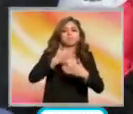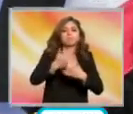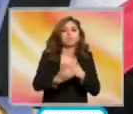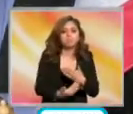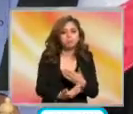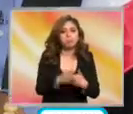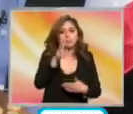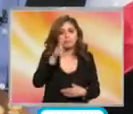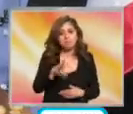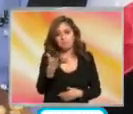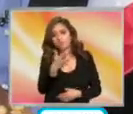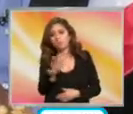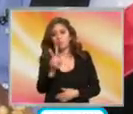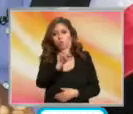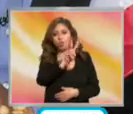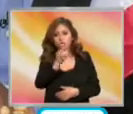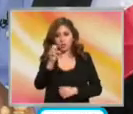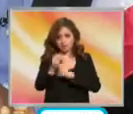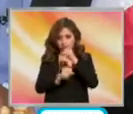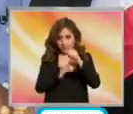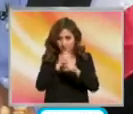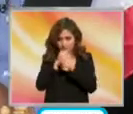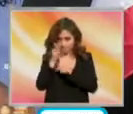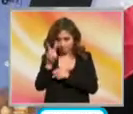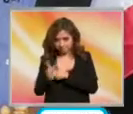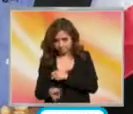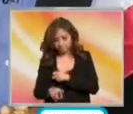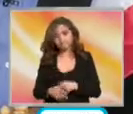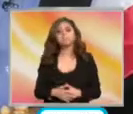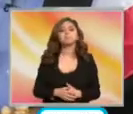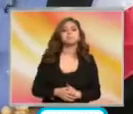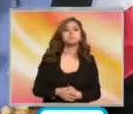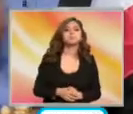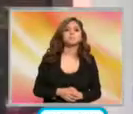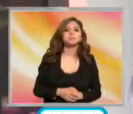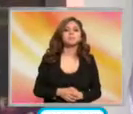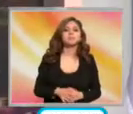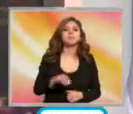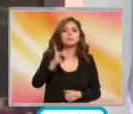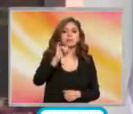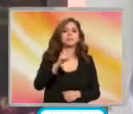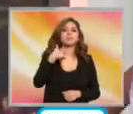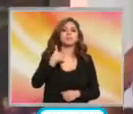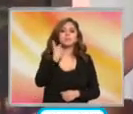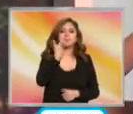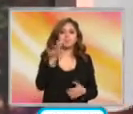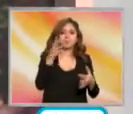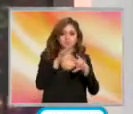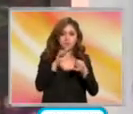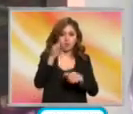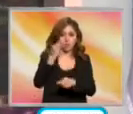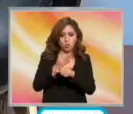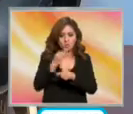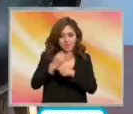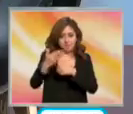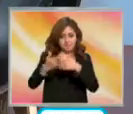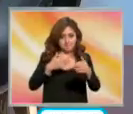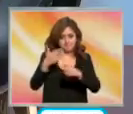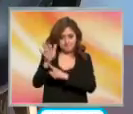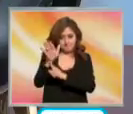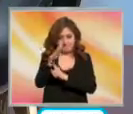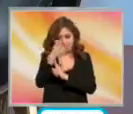historia, que pues tiene poco más de 200 años, ¿verdad? Sí, hay que mencionar dos cosas muy importantes. Esta actual bandera que